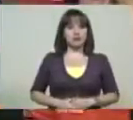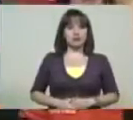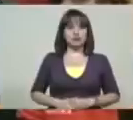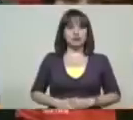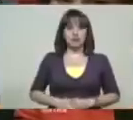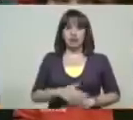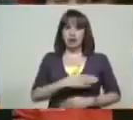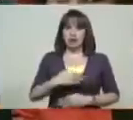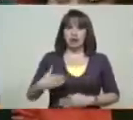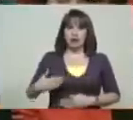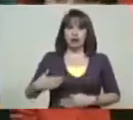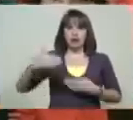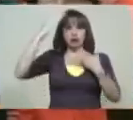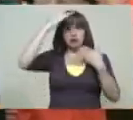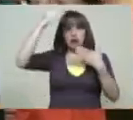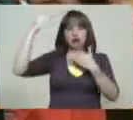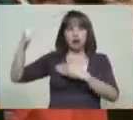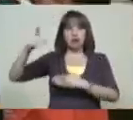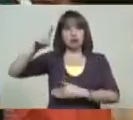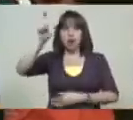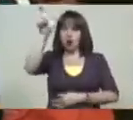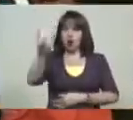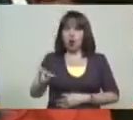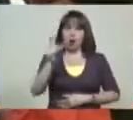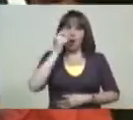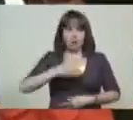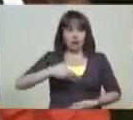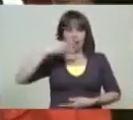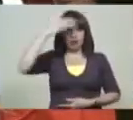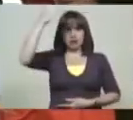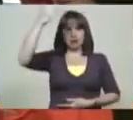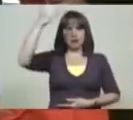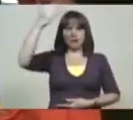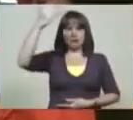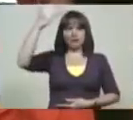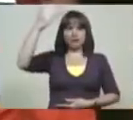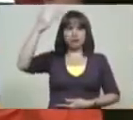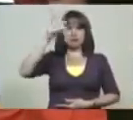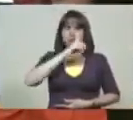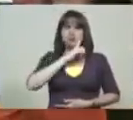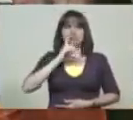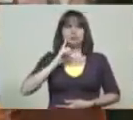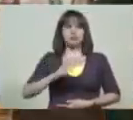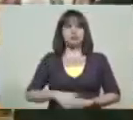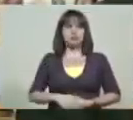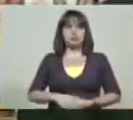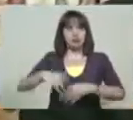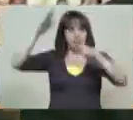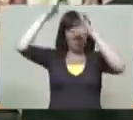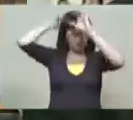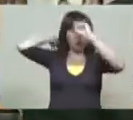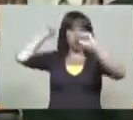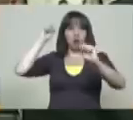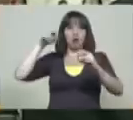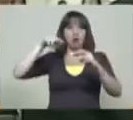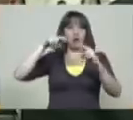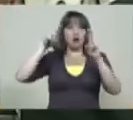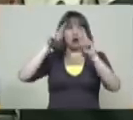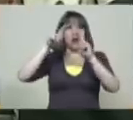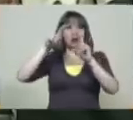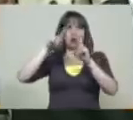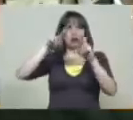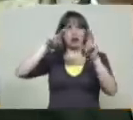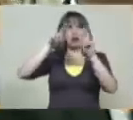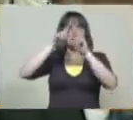Quiero saludar también a Mohamed Salem Dahab, embajador de la República Árabe Saharaui.